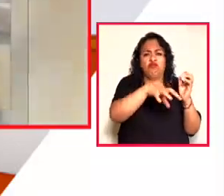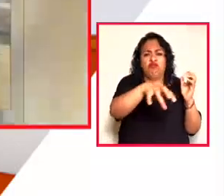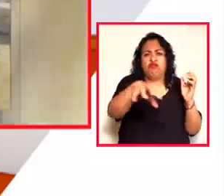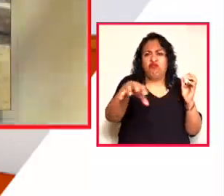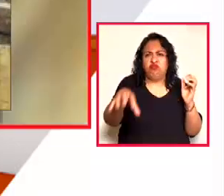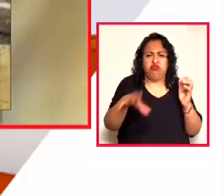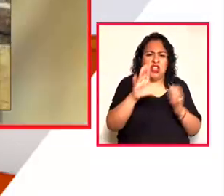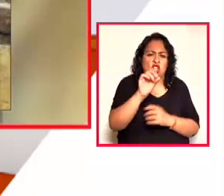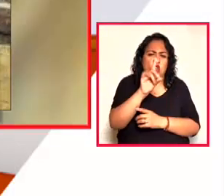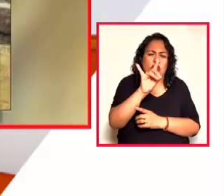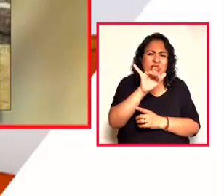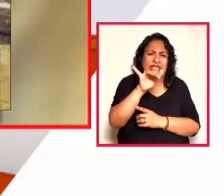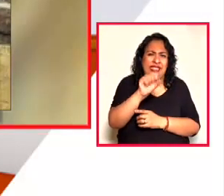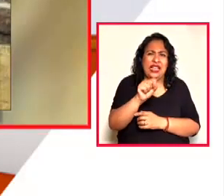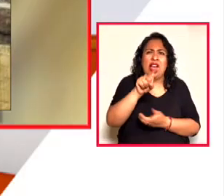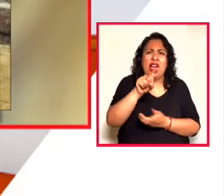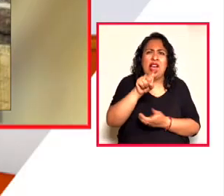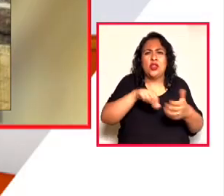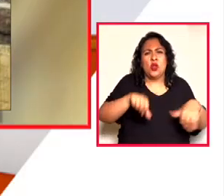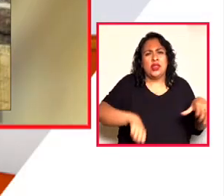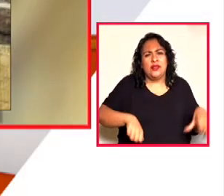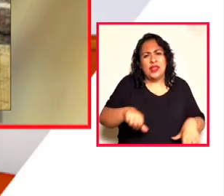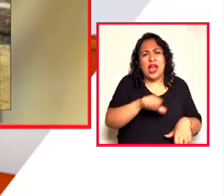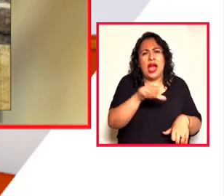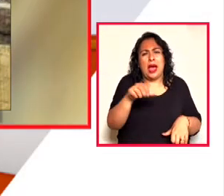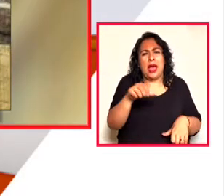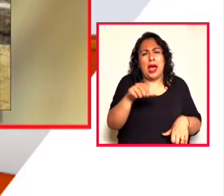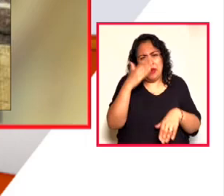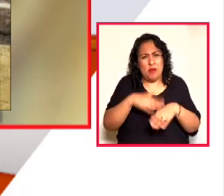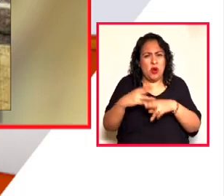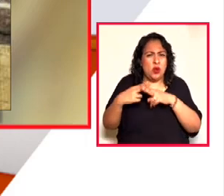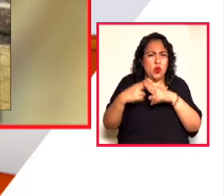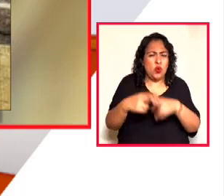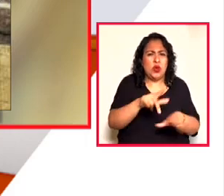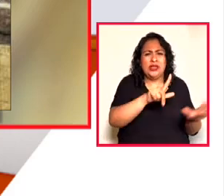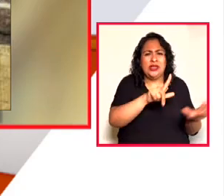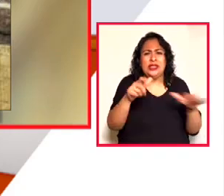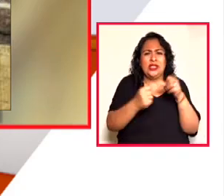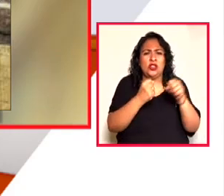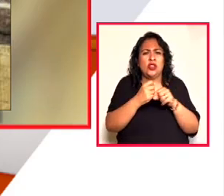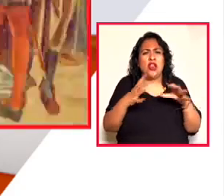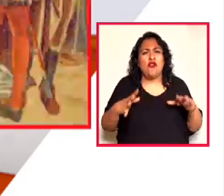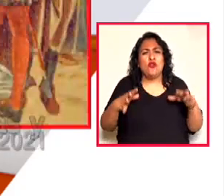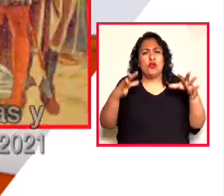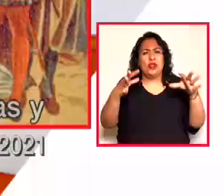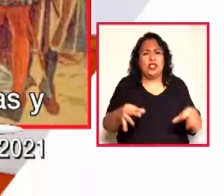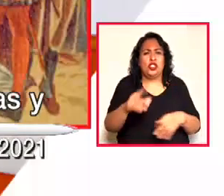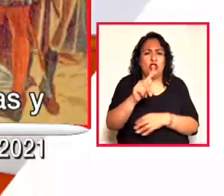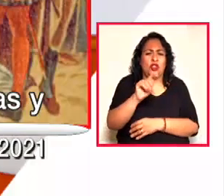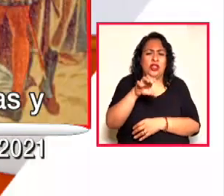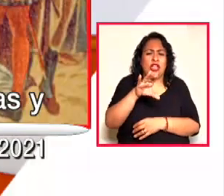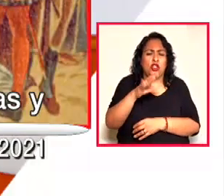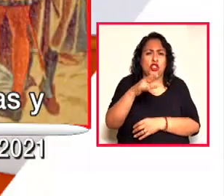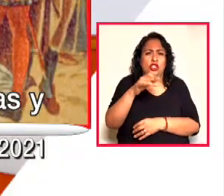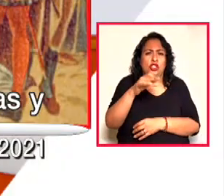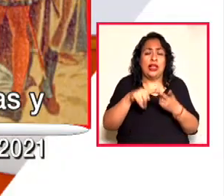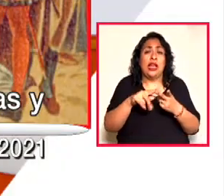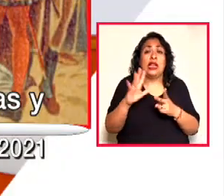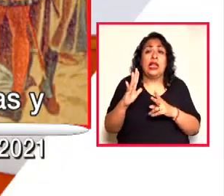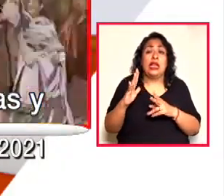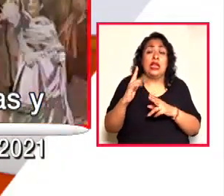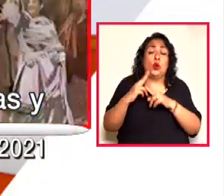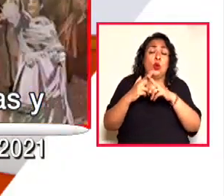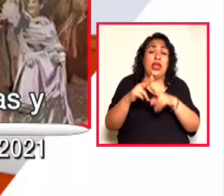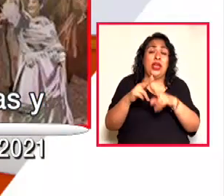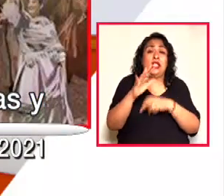códices como parte de las actividades por la conmemoración de los 700 años de la fundación de Tenochtitlán, de los 500 años de la invasión